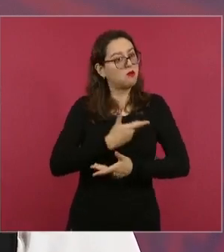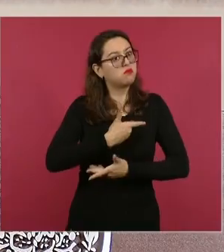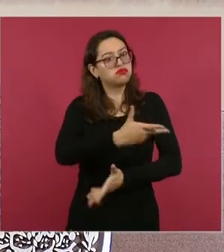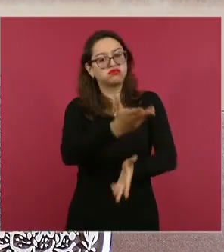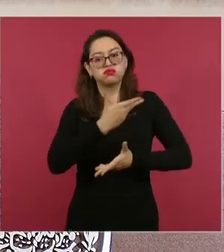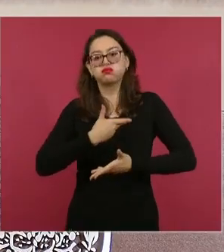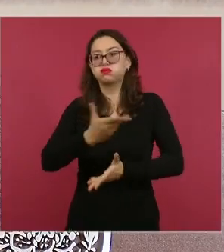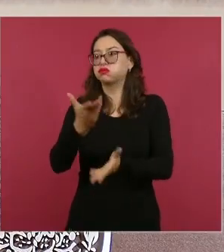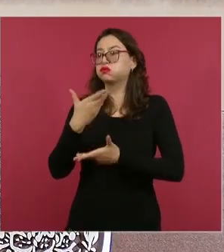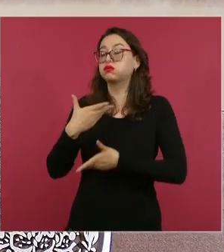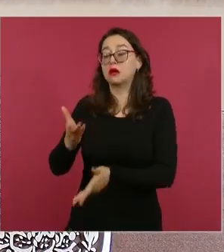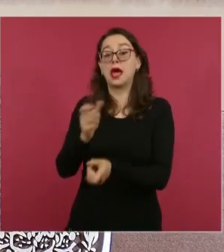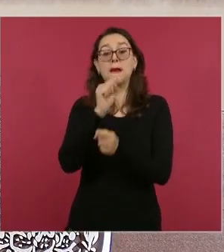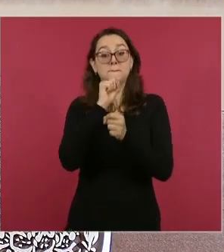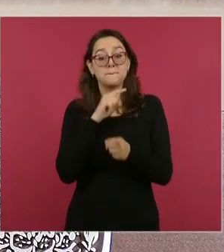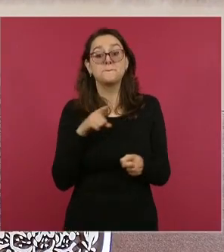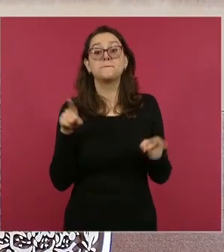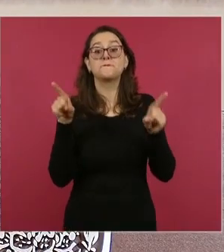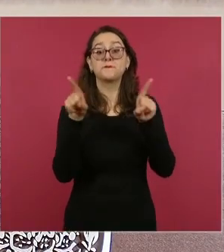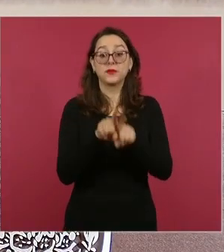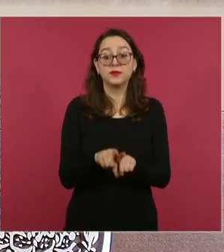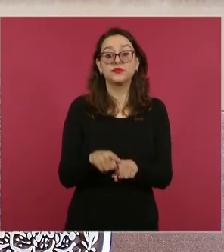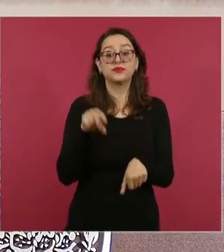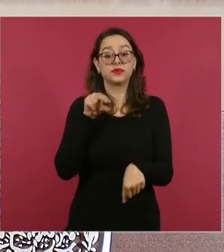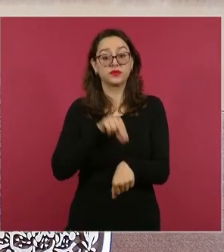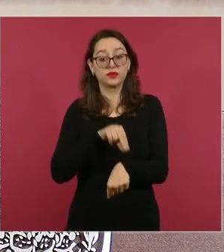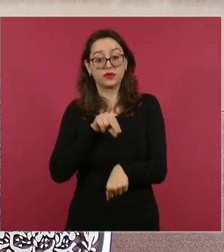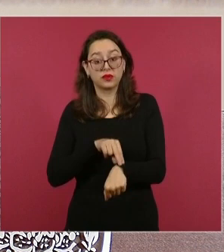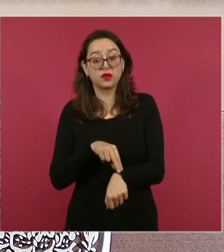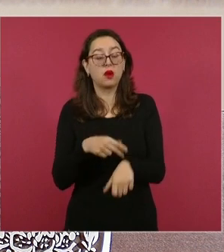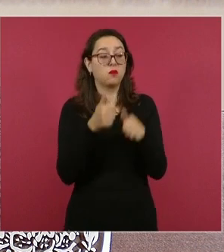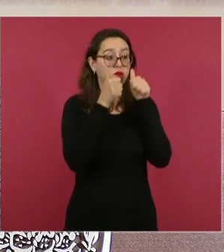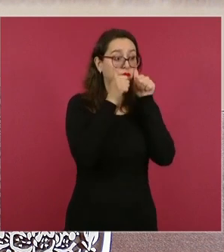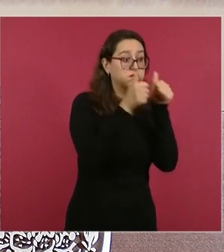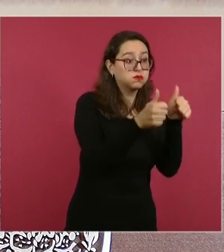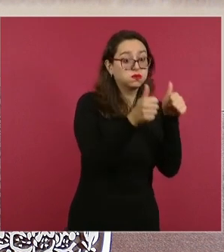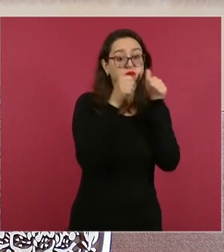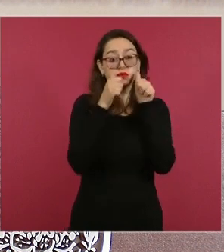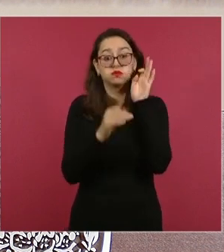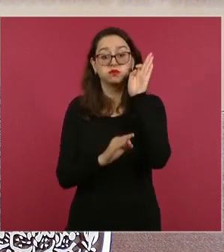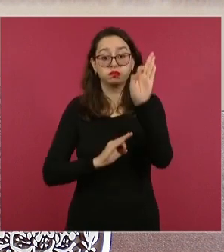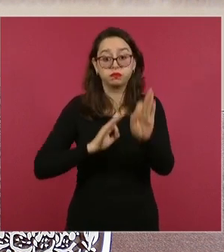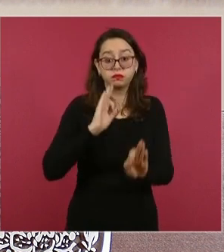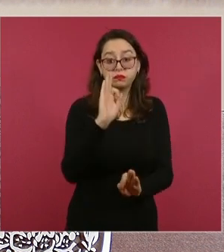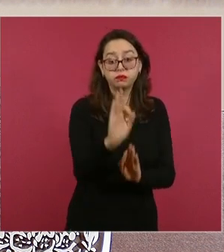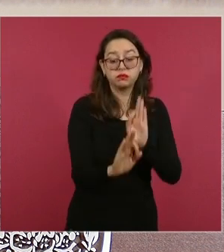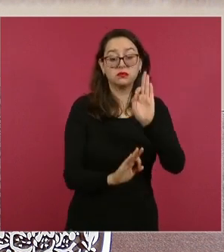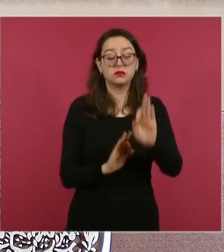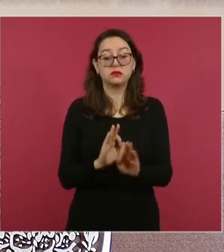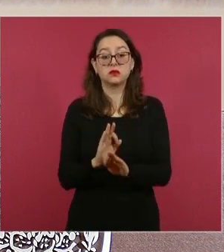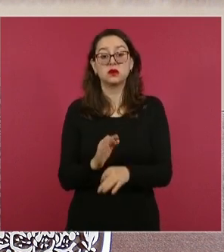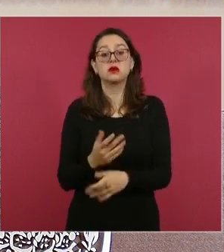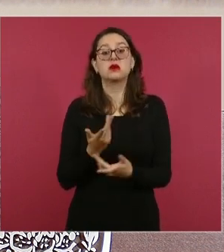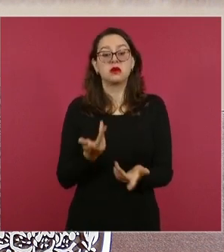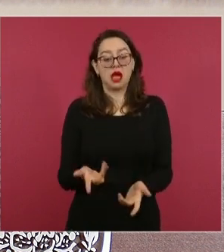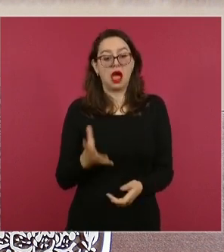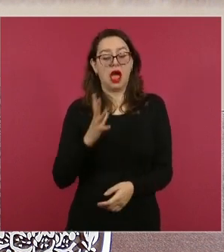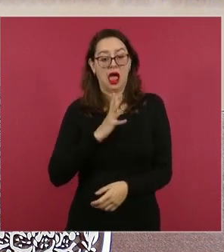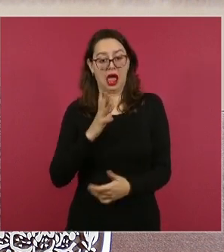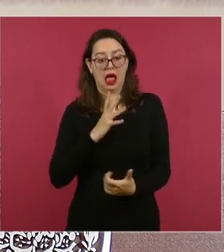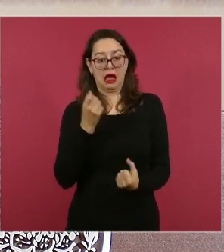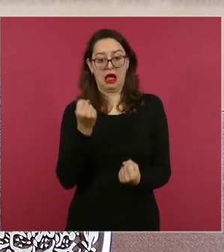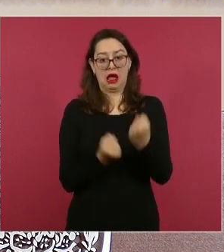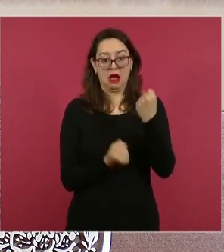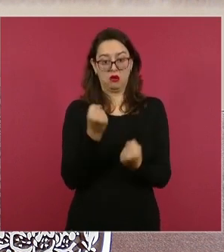albergues así como la atención médica de las familias afectadas con el despliegue de unidades médicas